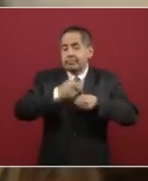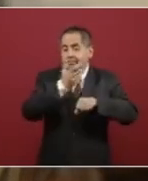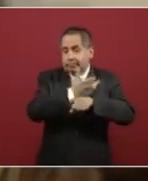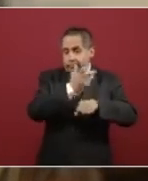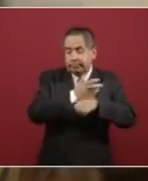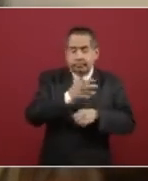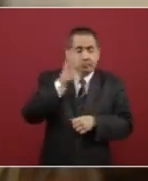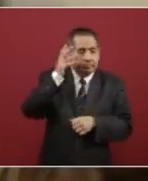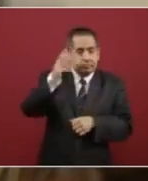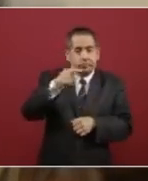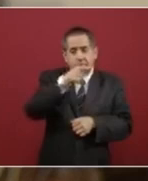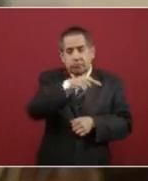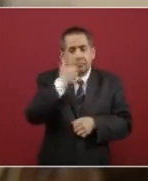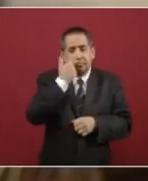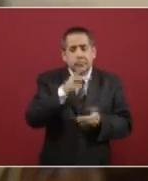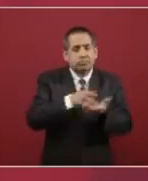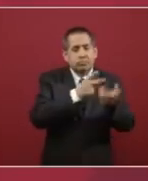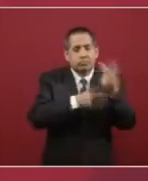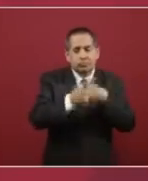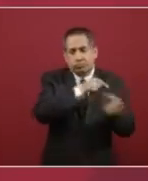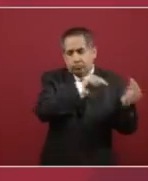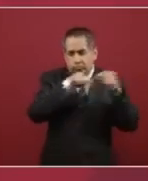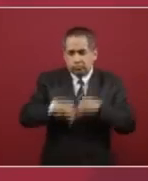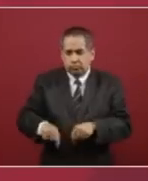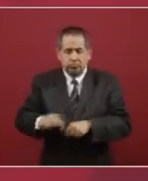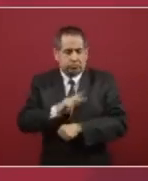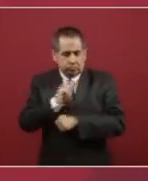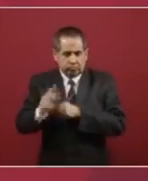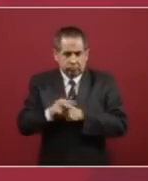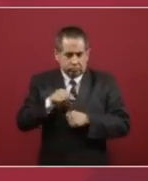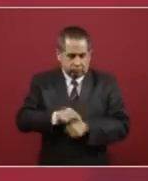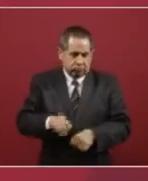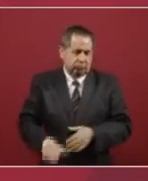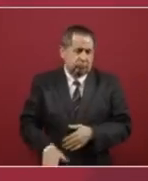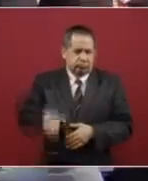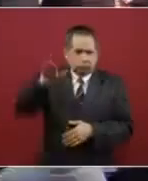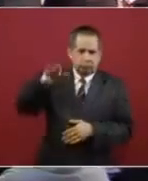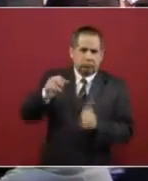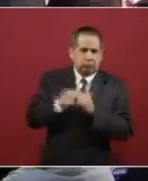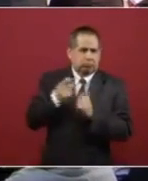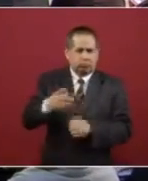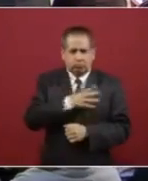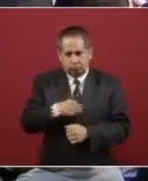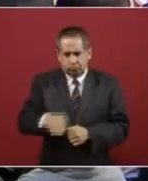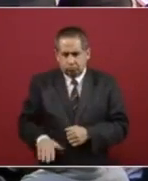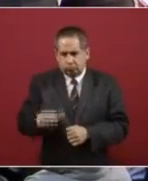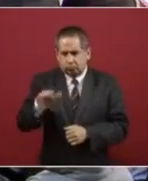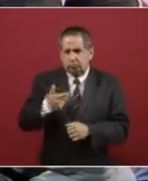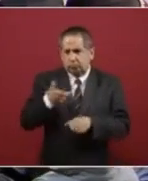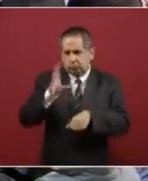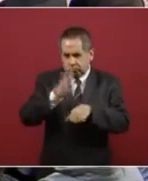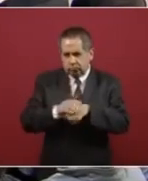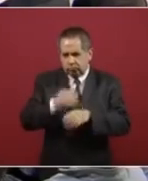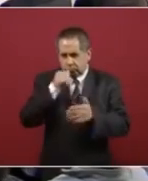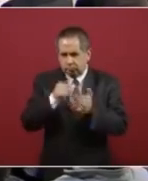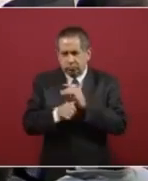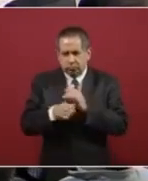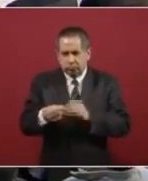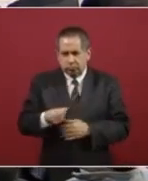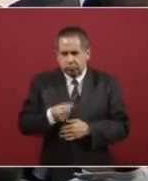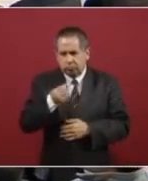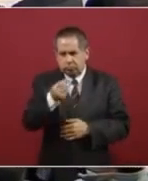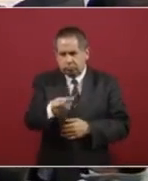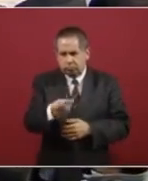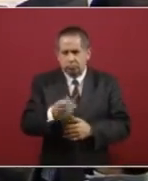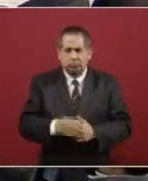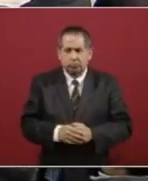futuro les gustaría regresar a este país que los vio crecer a ellos y a sus hijos. Si me permite, me gustaría